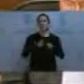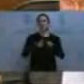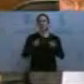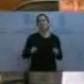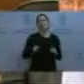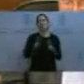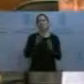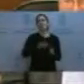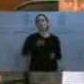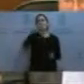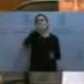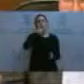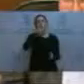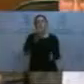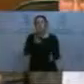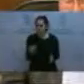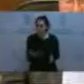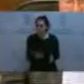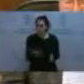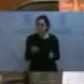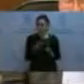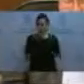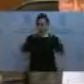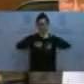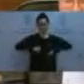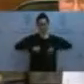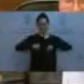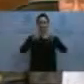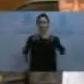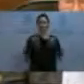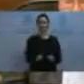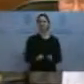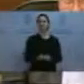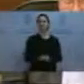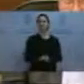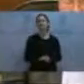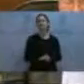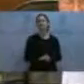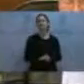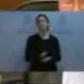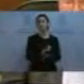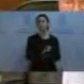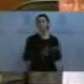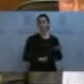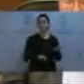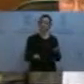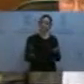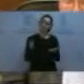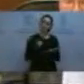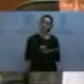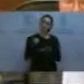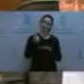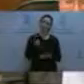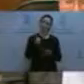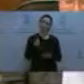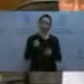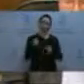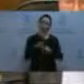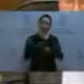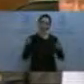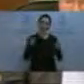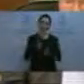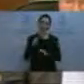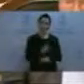Ayuntamiento de Oviedo tienen un convenio suscrito, en el cual ahora quieren meter a la Tesorería y al Estado, cosa que no